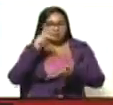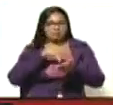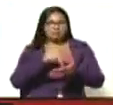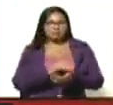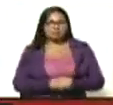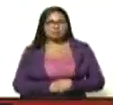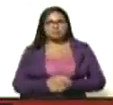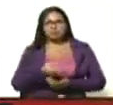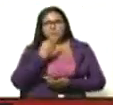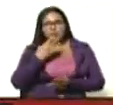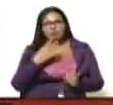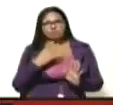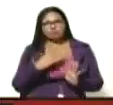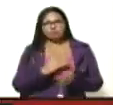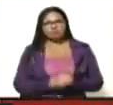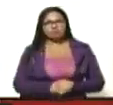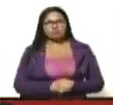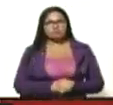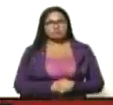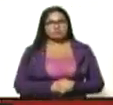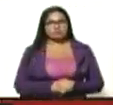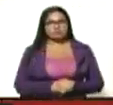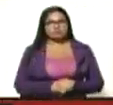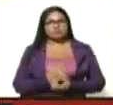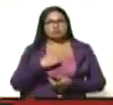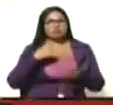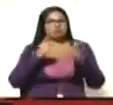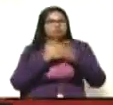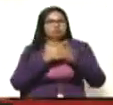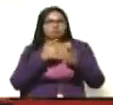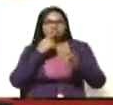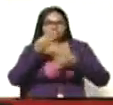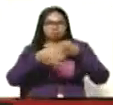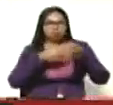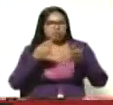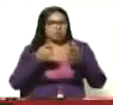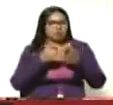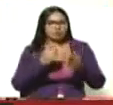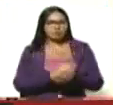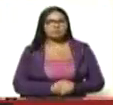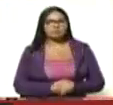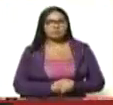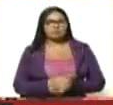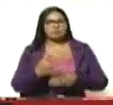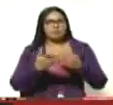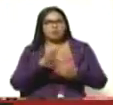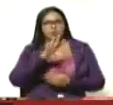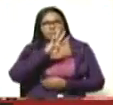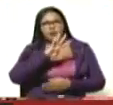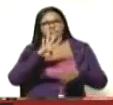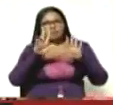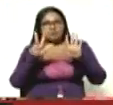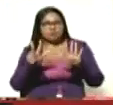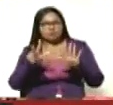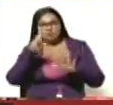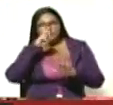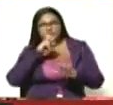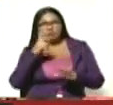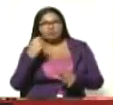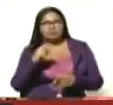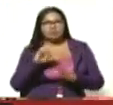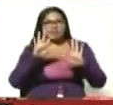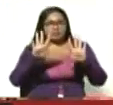Entonces, por eso es que además voy a ser breve, ¿no? Hace 48 años, yo tenía